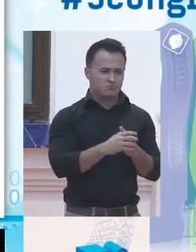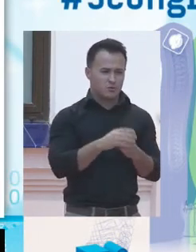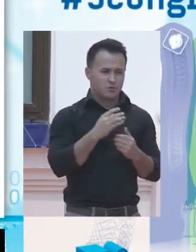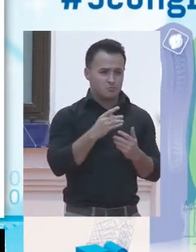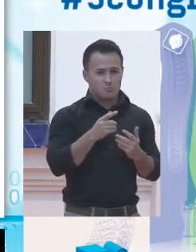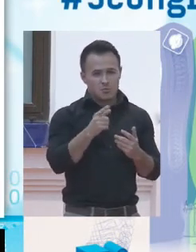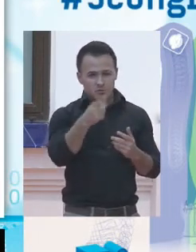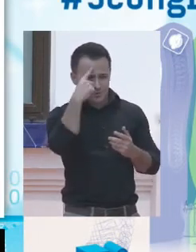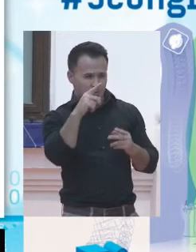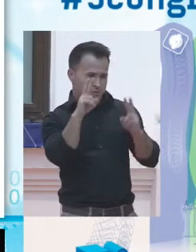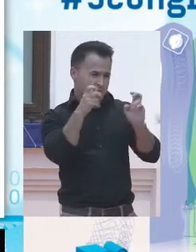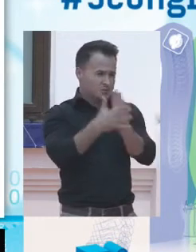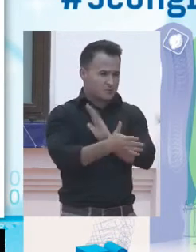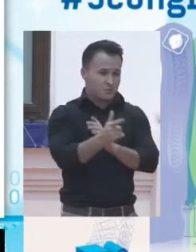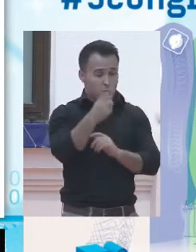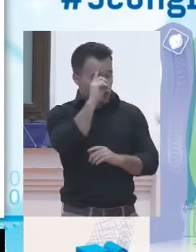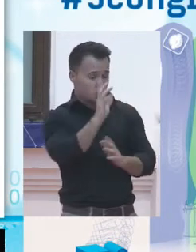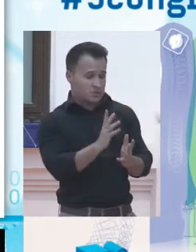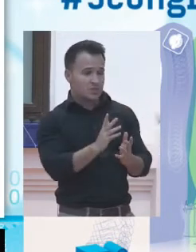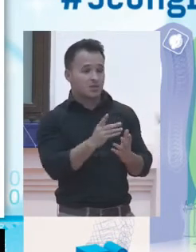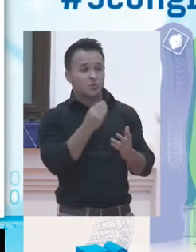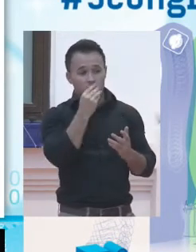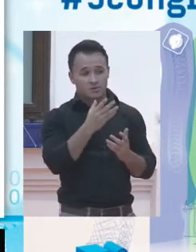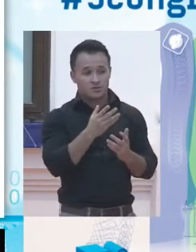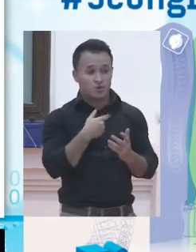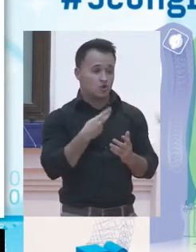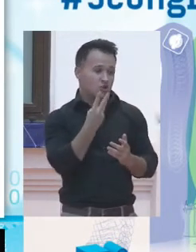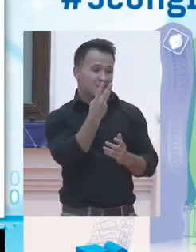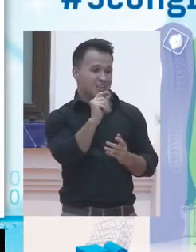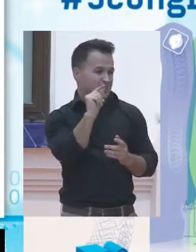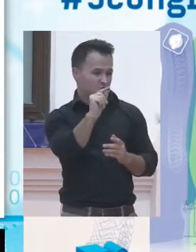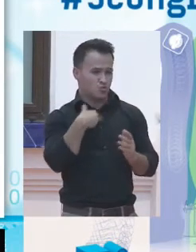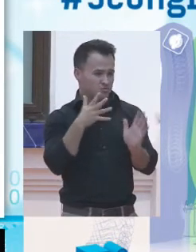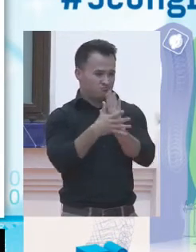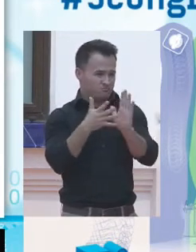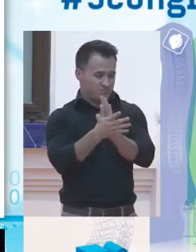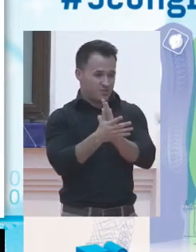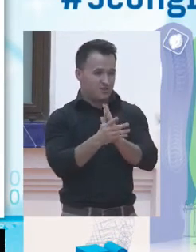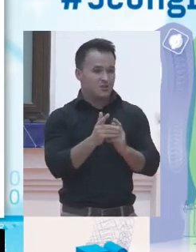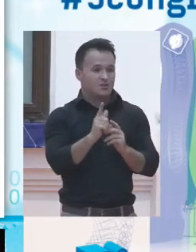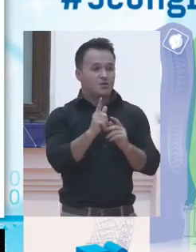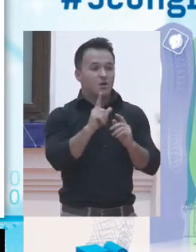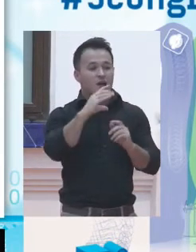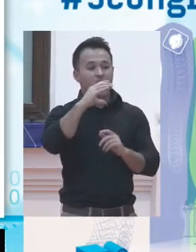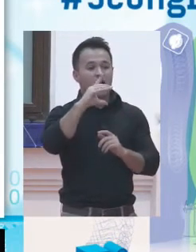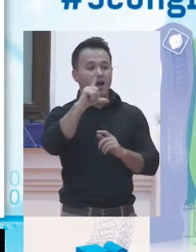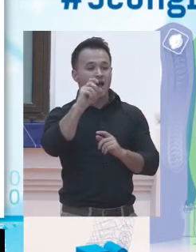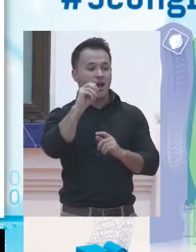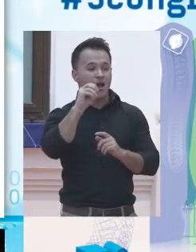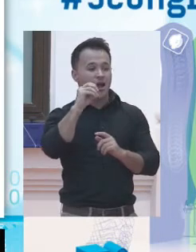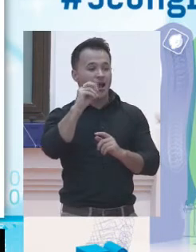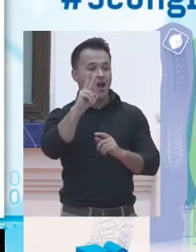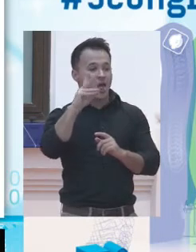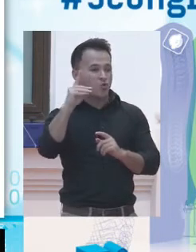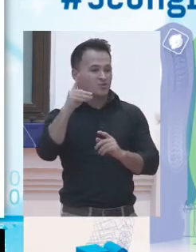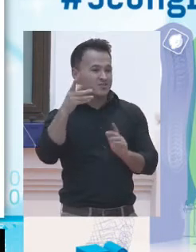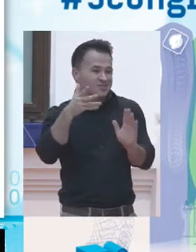sé lo que es una nube. Los puedo contar en 30 segundos cómo le expliqué a mis hijas qué es un cloud, qué es una nube de